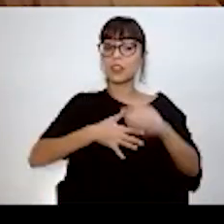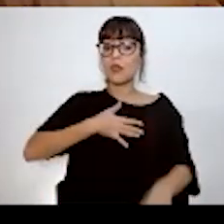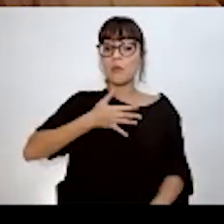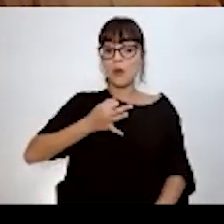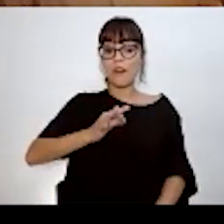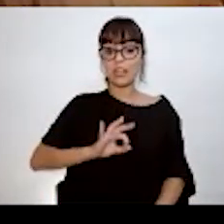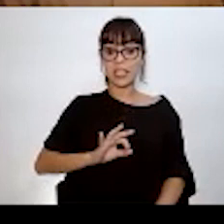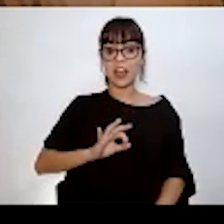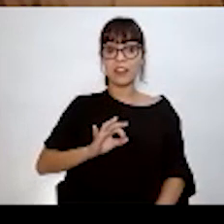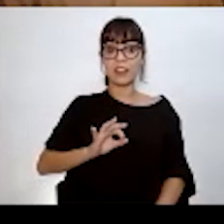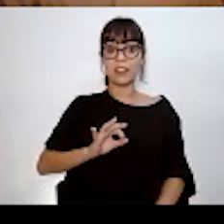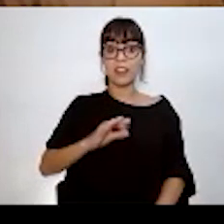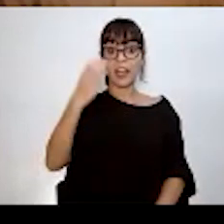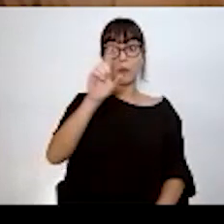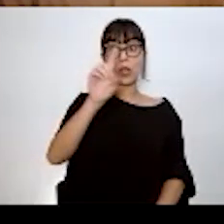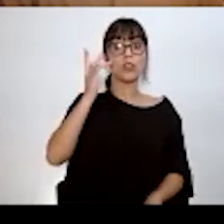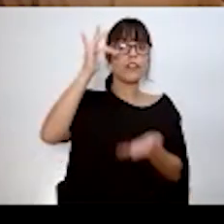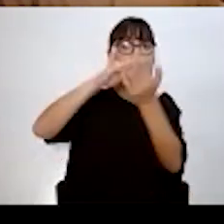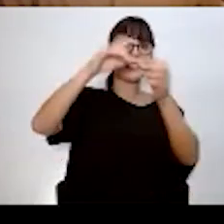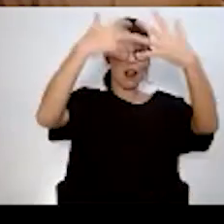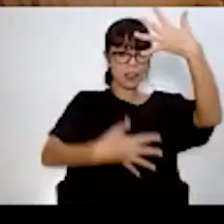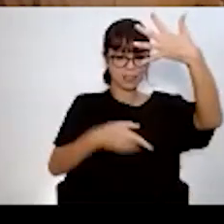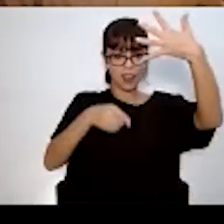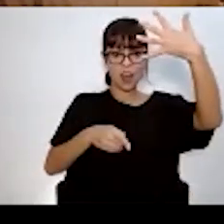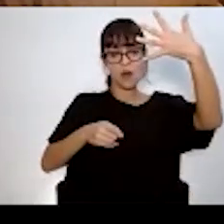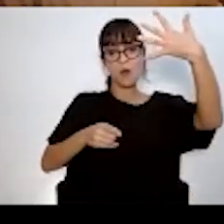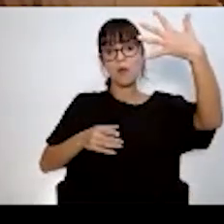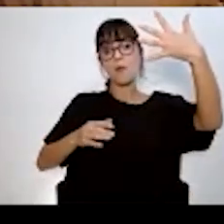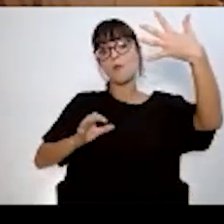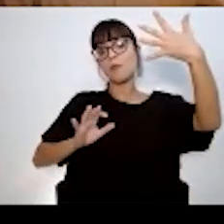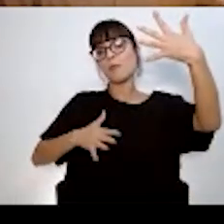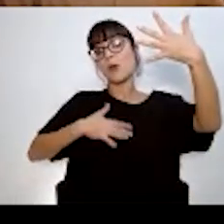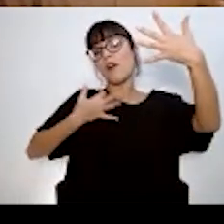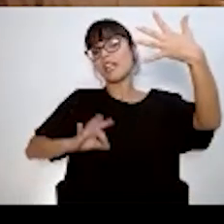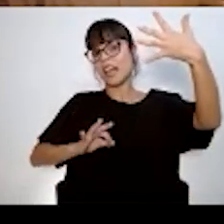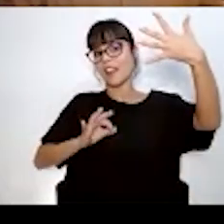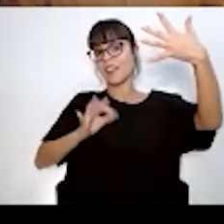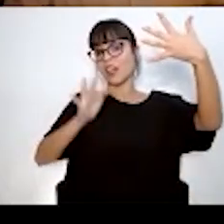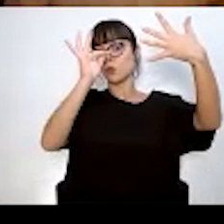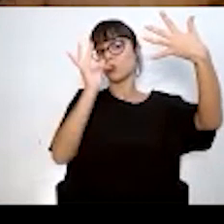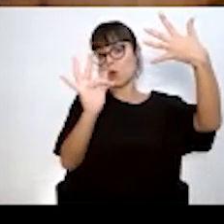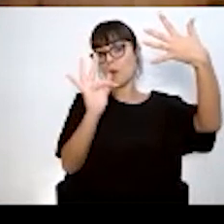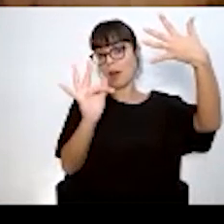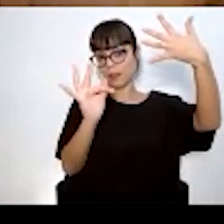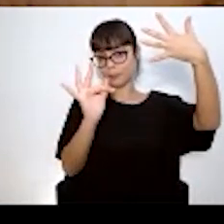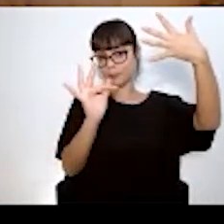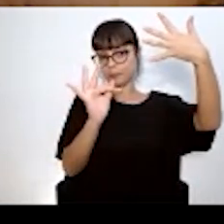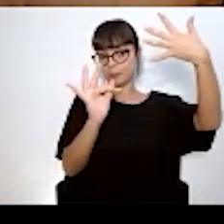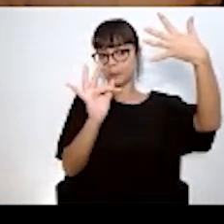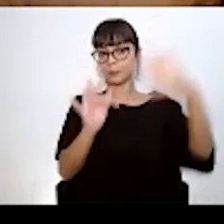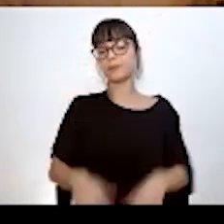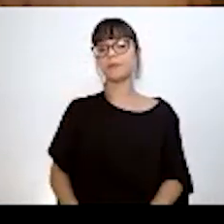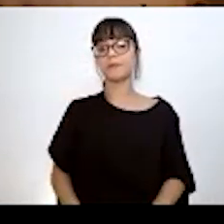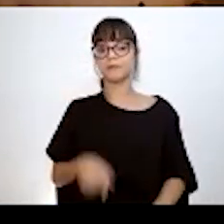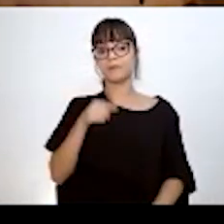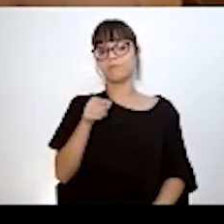fechas radiocarbónicas disponibles. Y la suma de la distribución de probabilidad no es otra cosa, y lo he tratado de